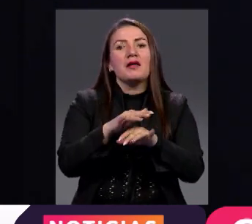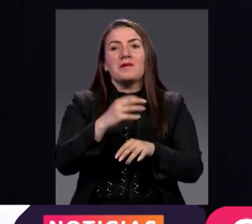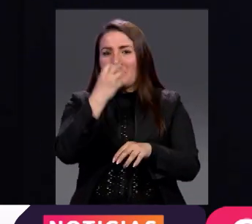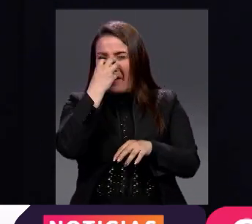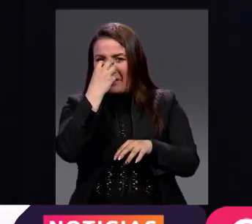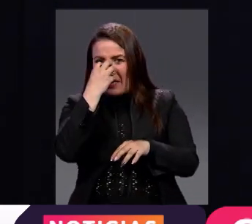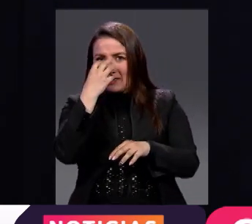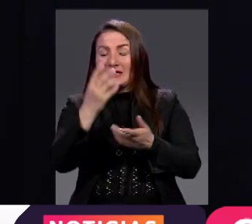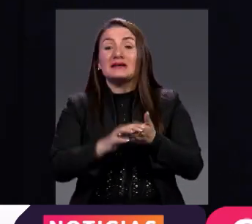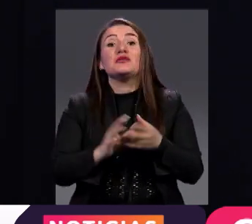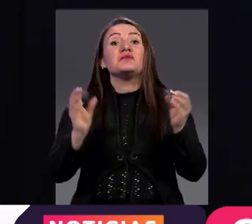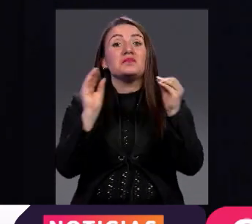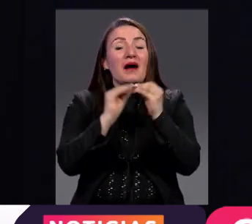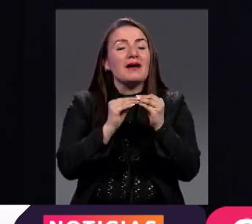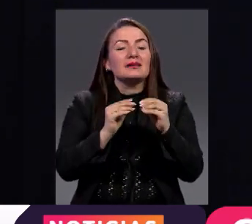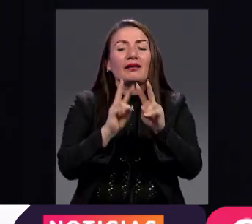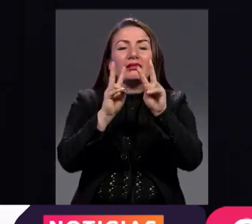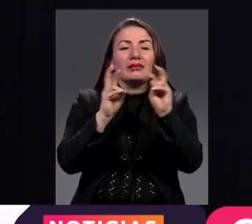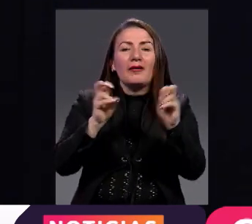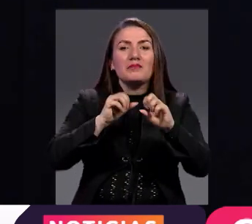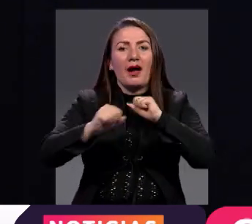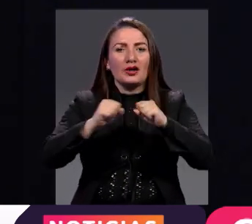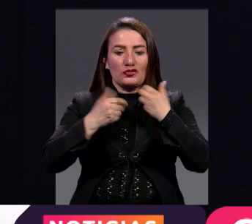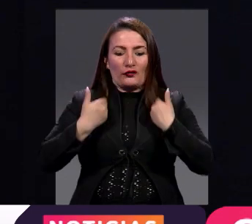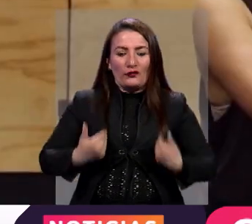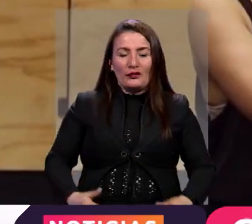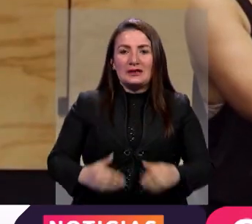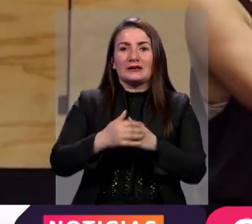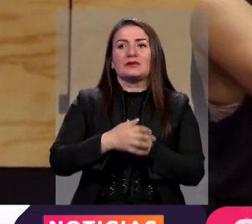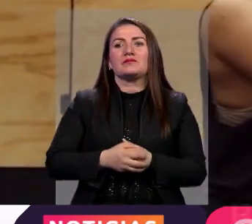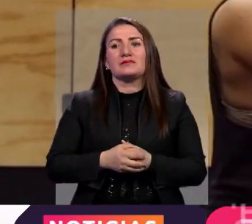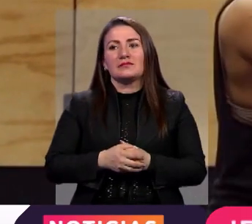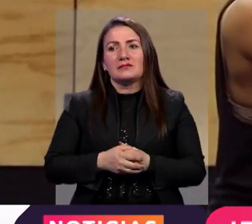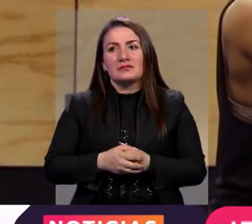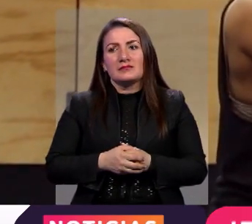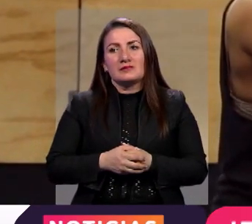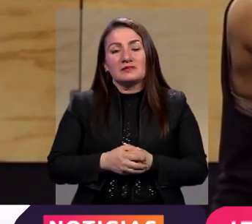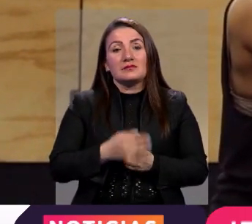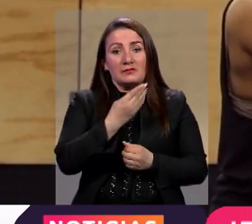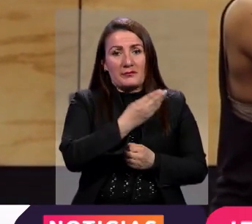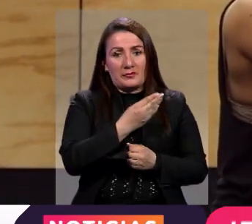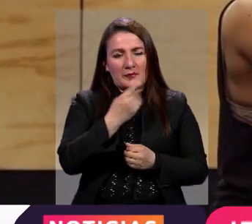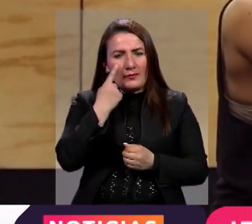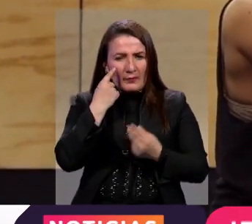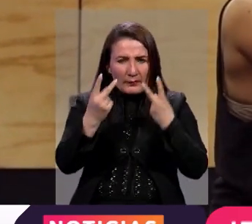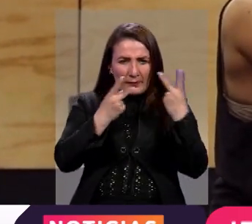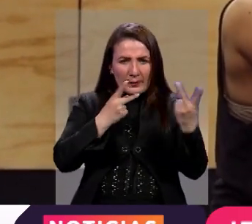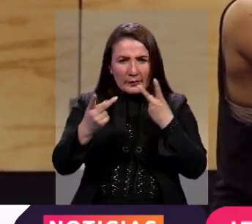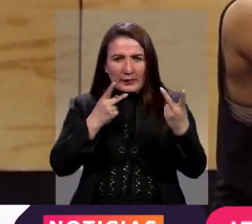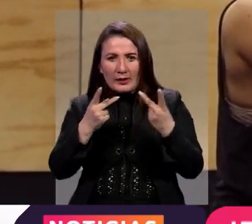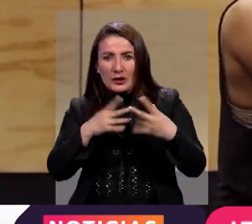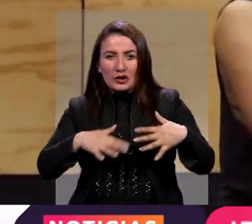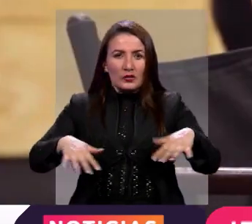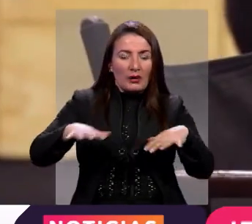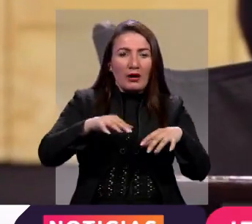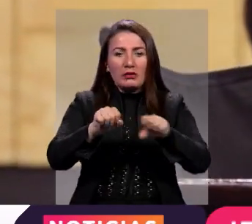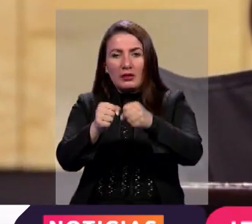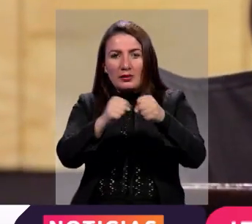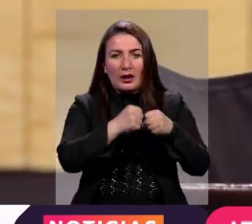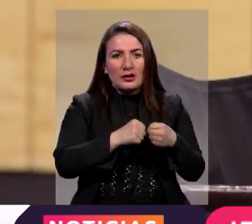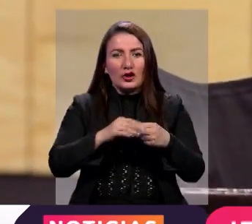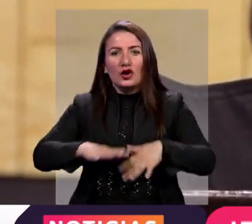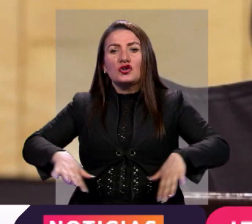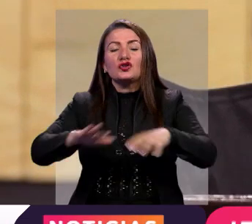payasas, sobre todo en acciones físicas y gags. En esta pieza, Molière observaba los vicios y deformaciones de la